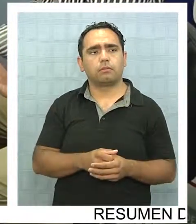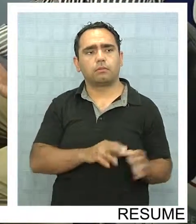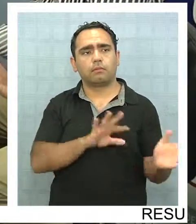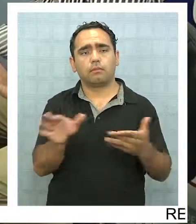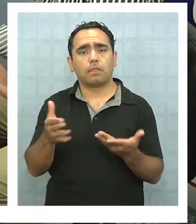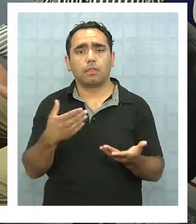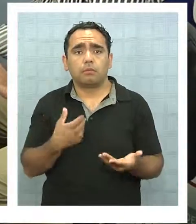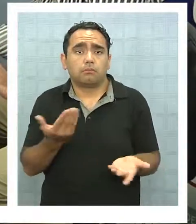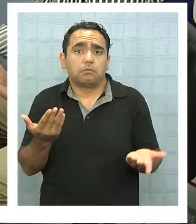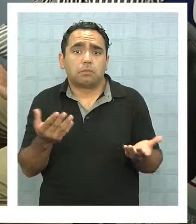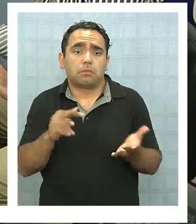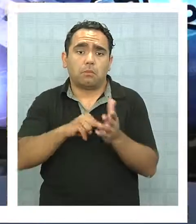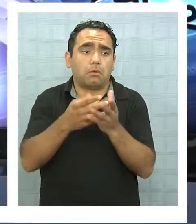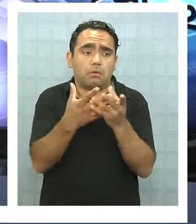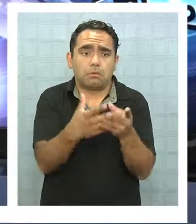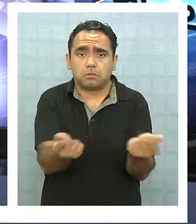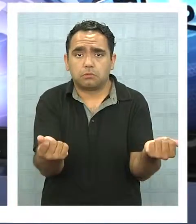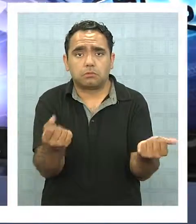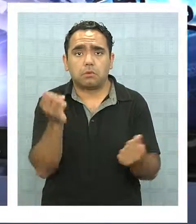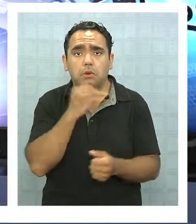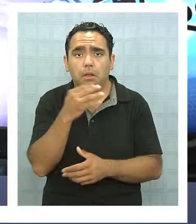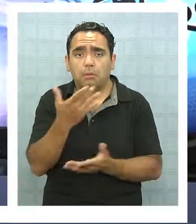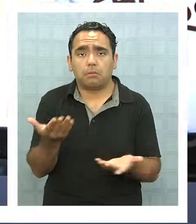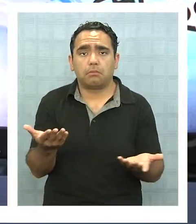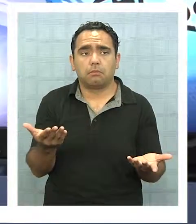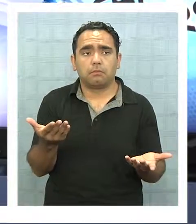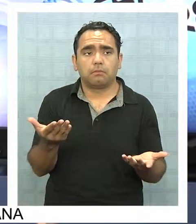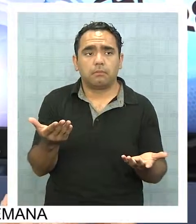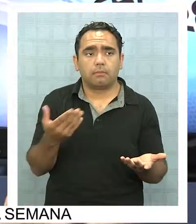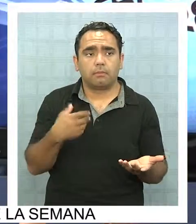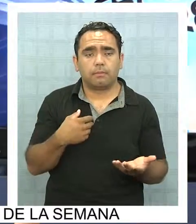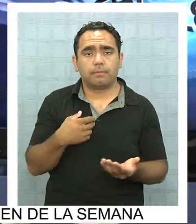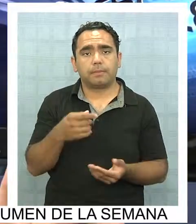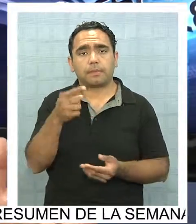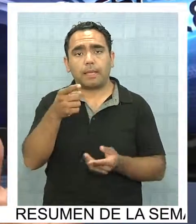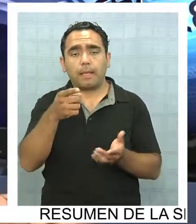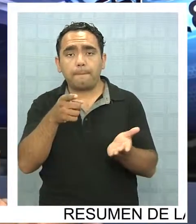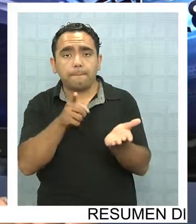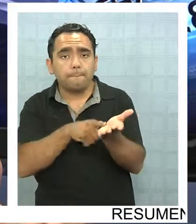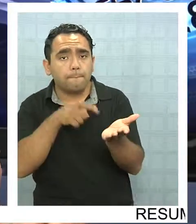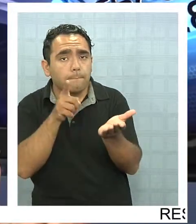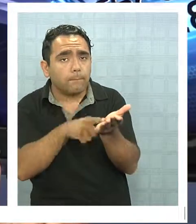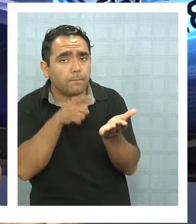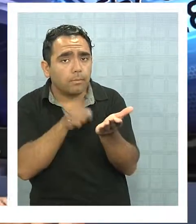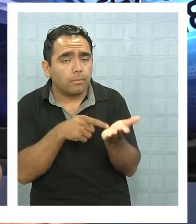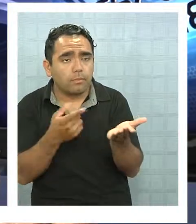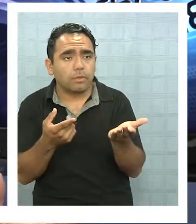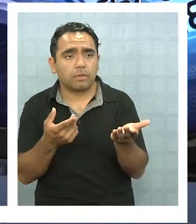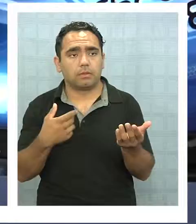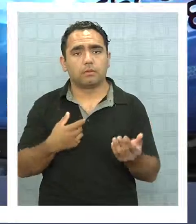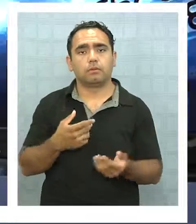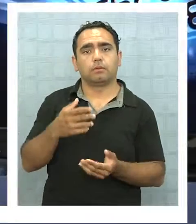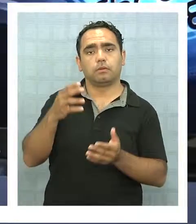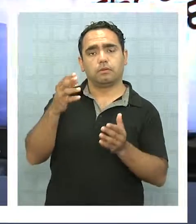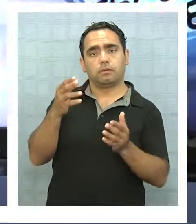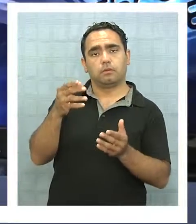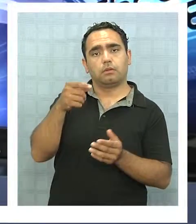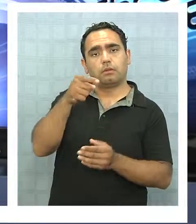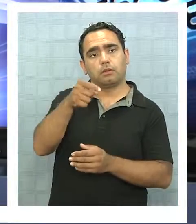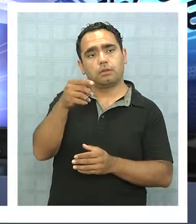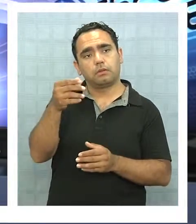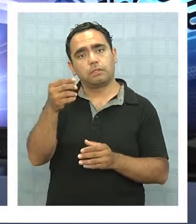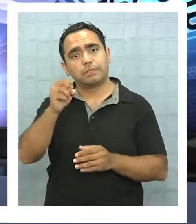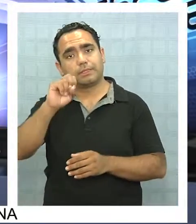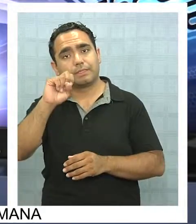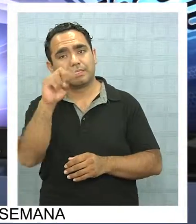si la solución no es tan complicada. El impuesto que son las cotizaciones, porque es un impuesto, es el